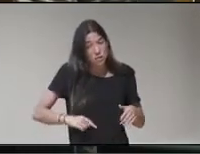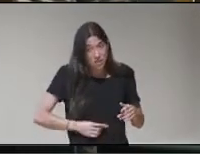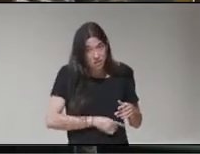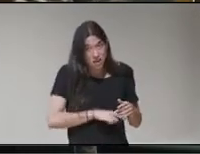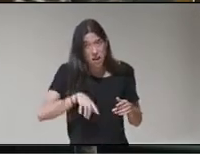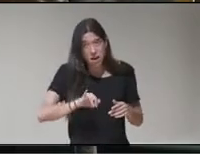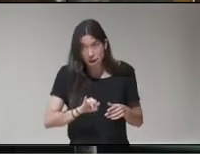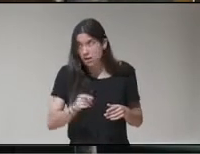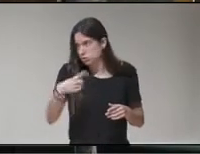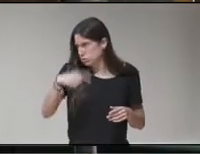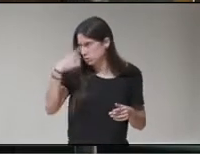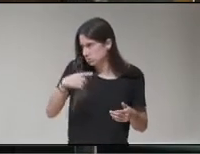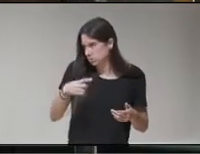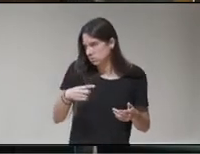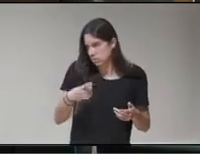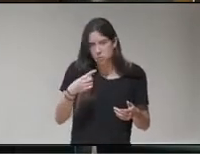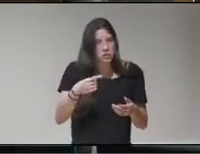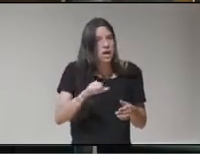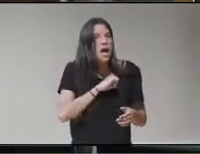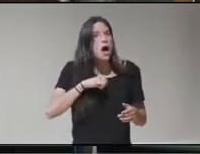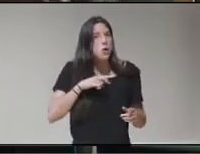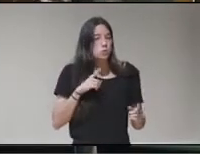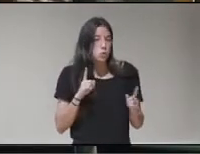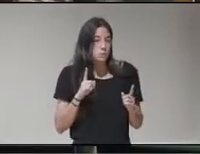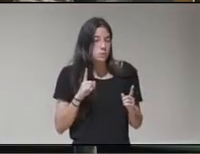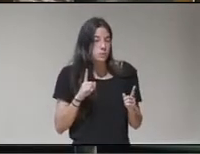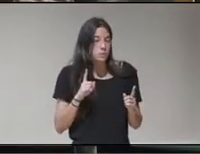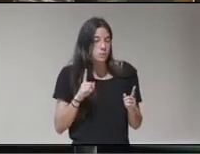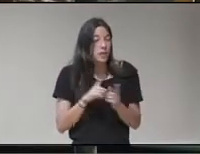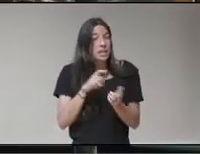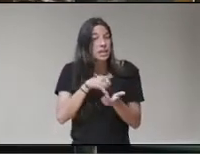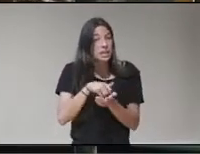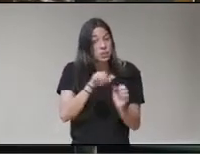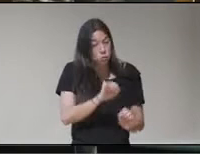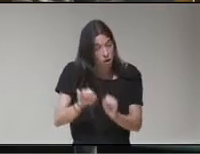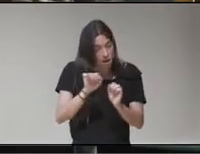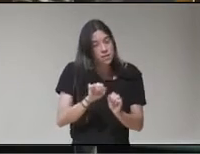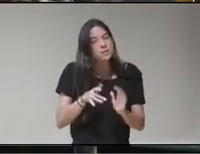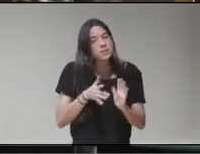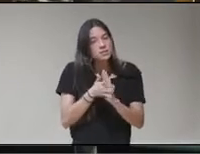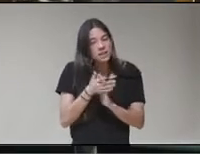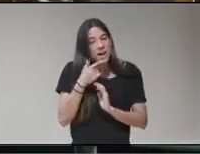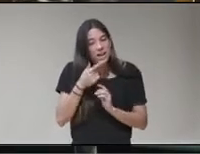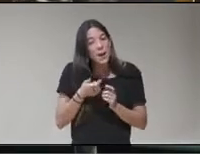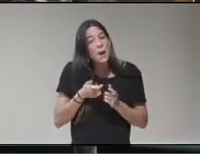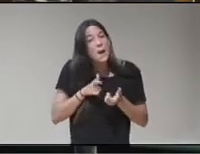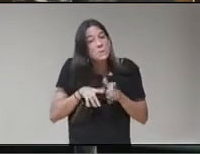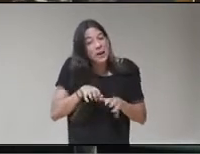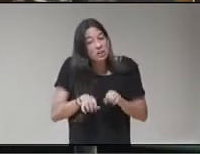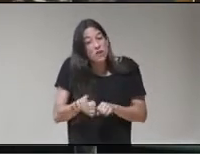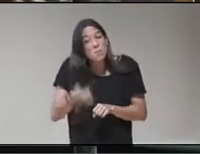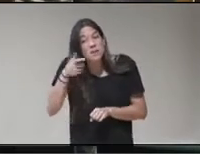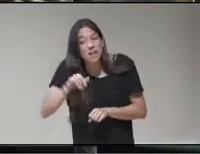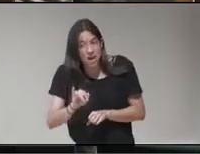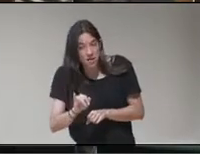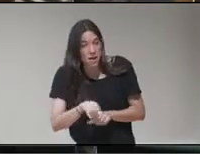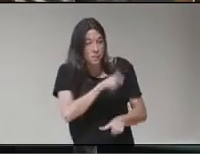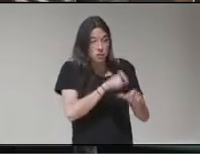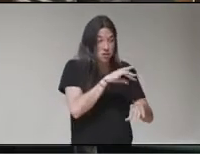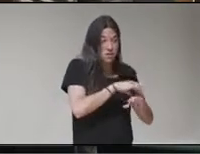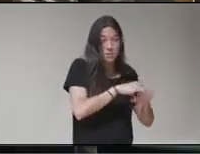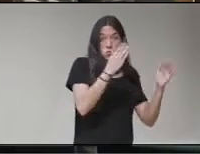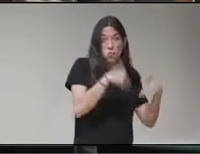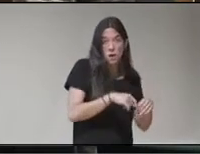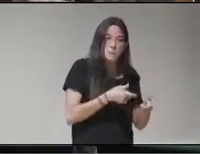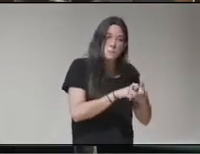que todos entendemos que es autoinmune, resulta que tienen mucha mayor concentración de bacteriófagos de lo que tienen las personas que no están